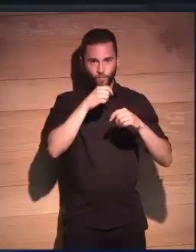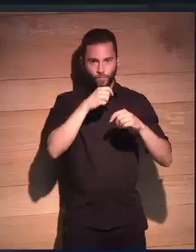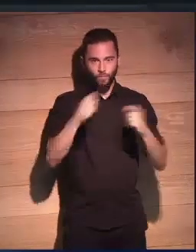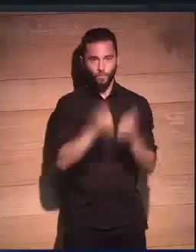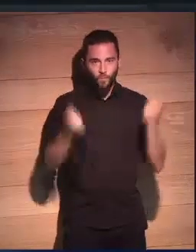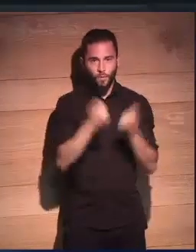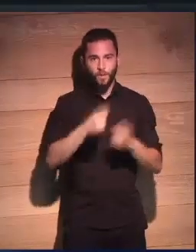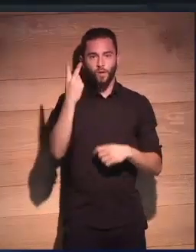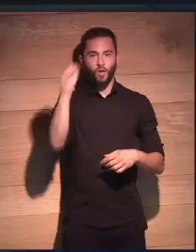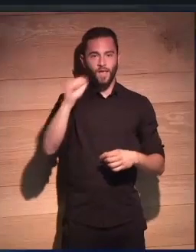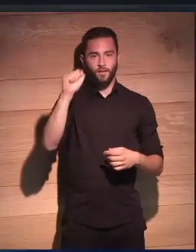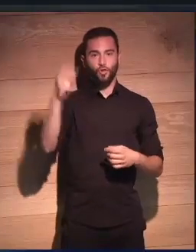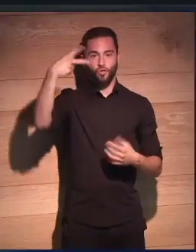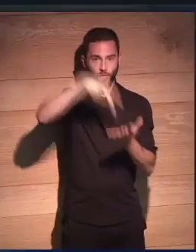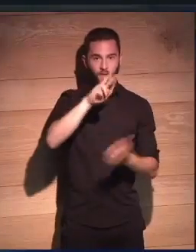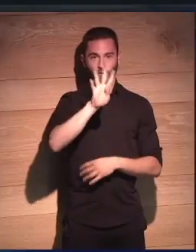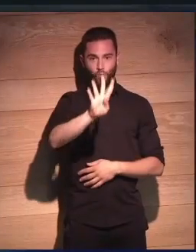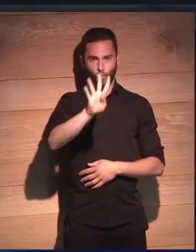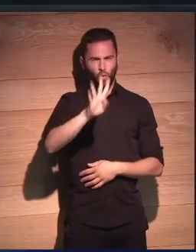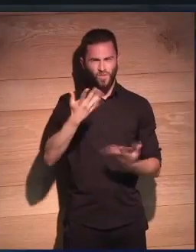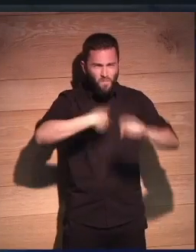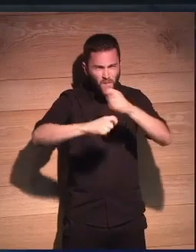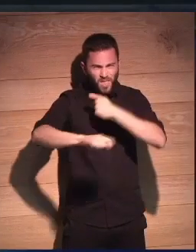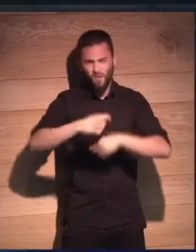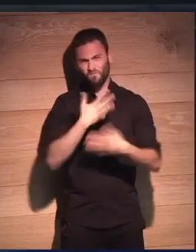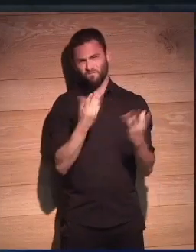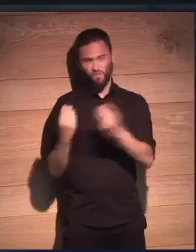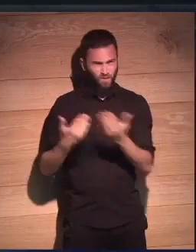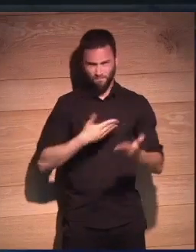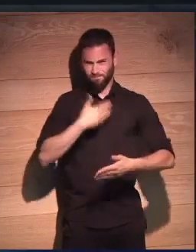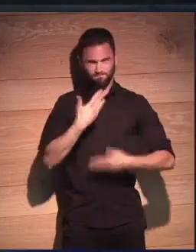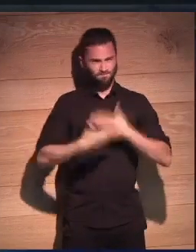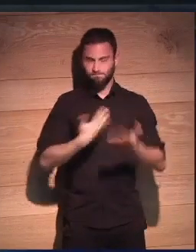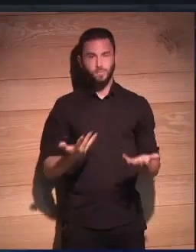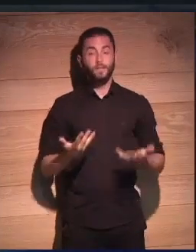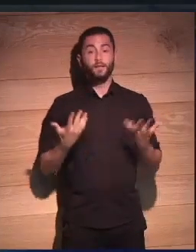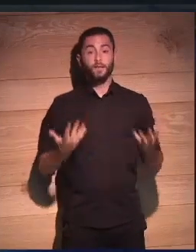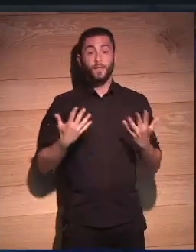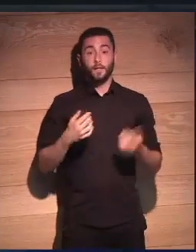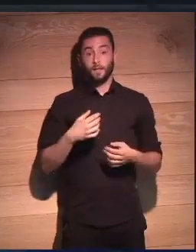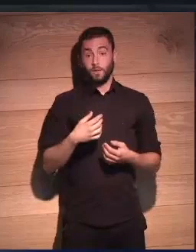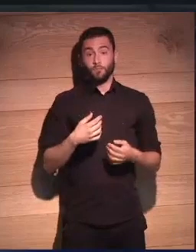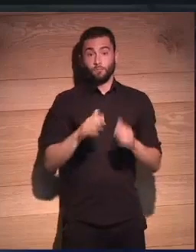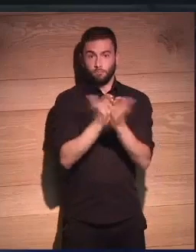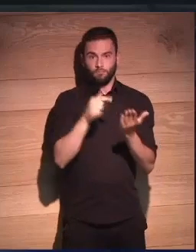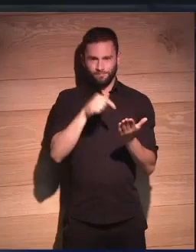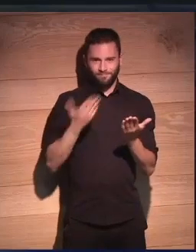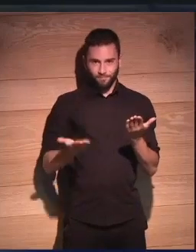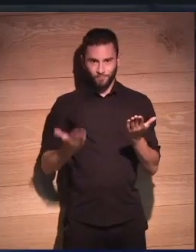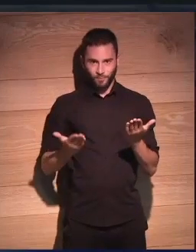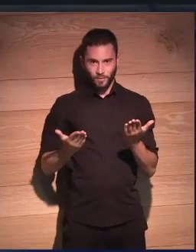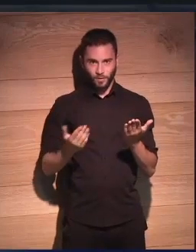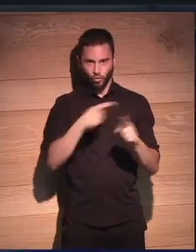un bestseller, un éxito de venta rotundísimo, rotundísimo. Que fuera un bestseller a mí me demuestra dos